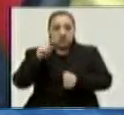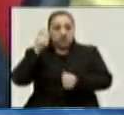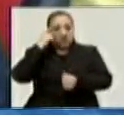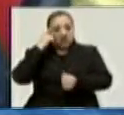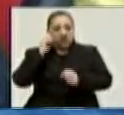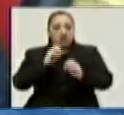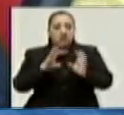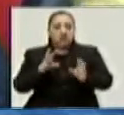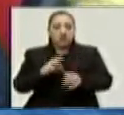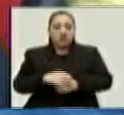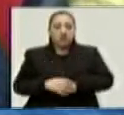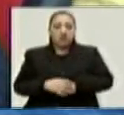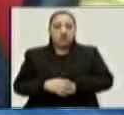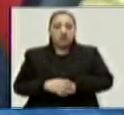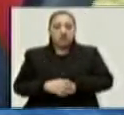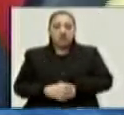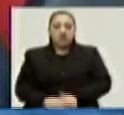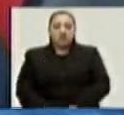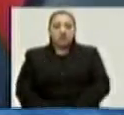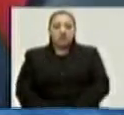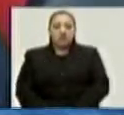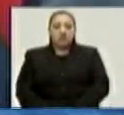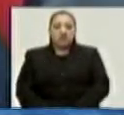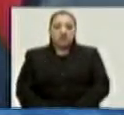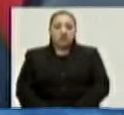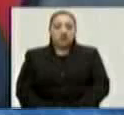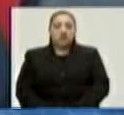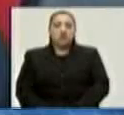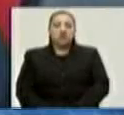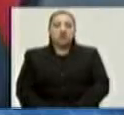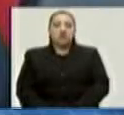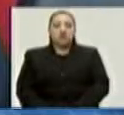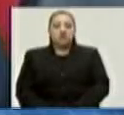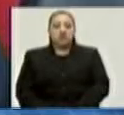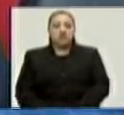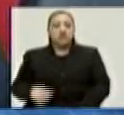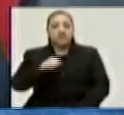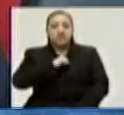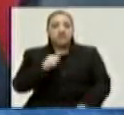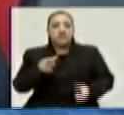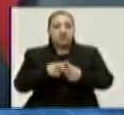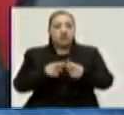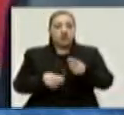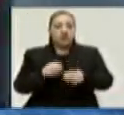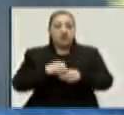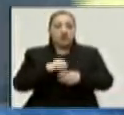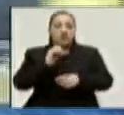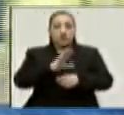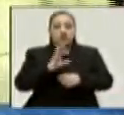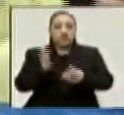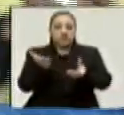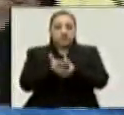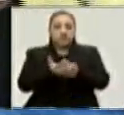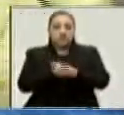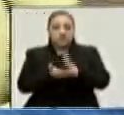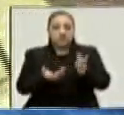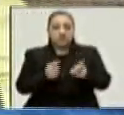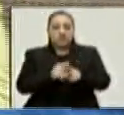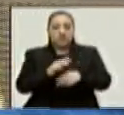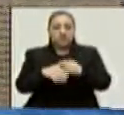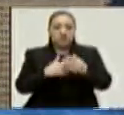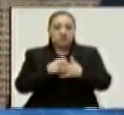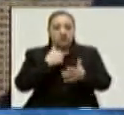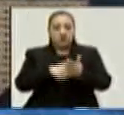tenerlo en claro, es, sí. Una interrupción. A los señores congresistas en sus carpetas tienen también